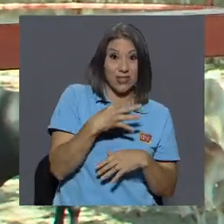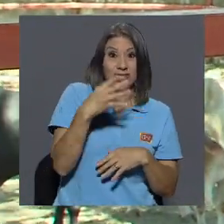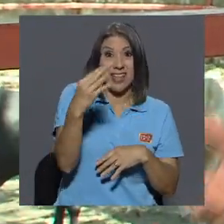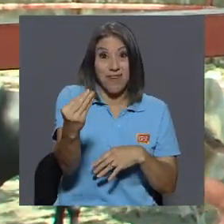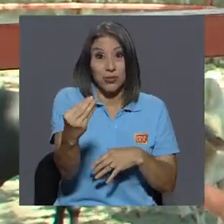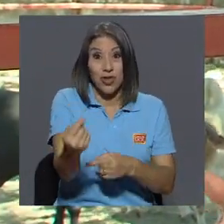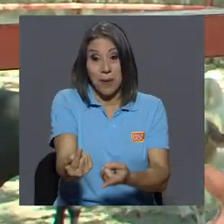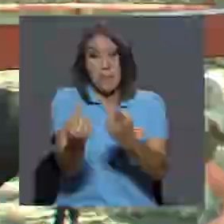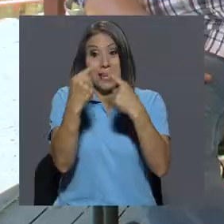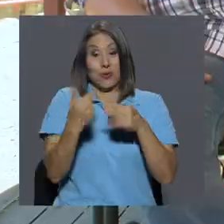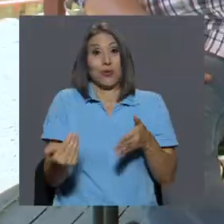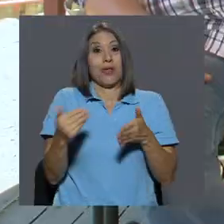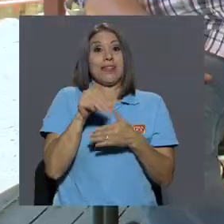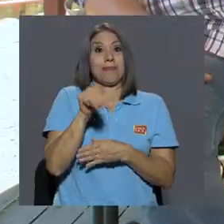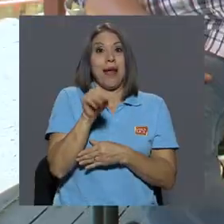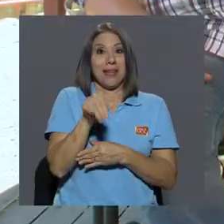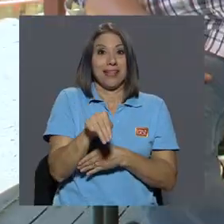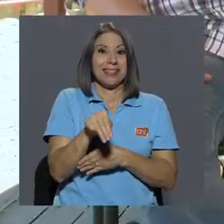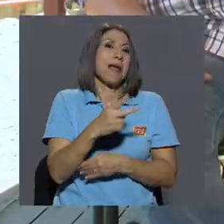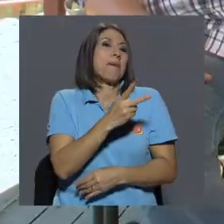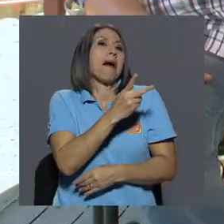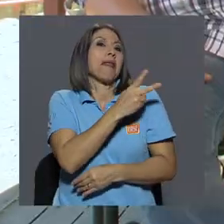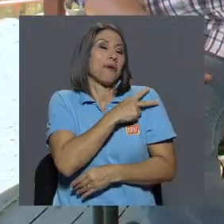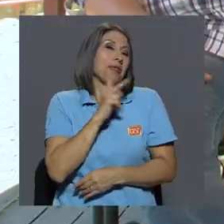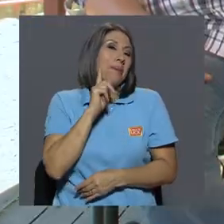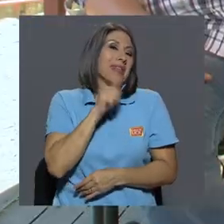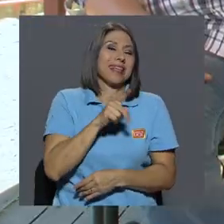patrón de mentira y era un patrón de verdad.